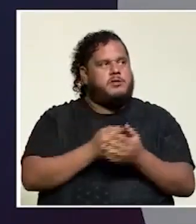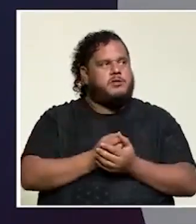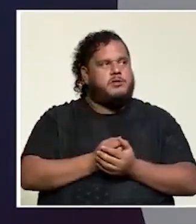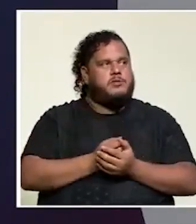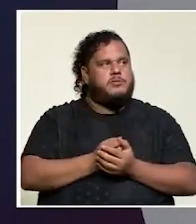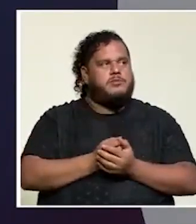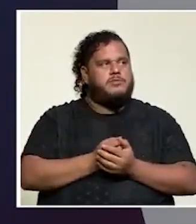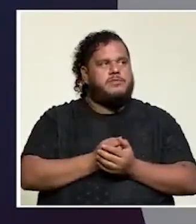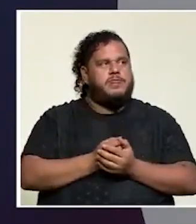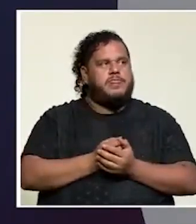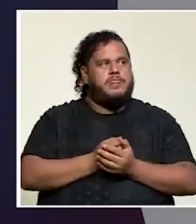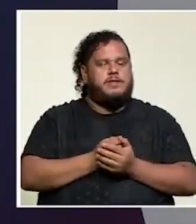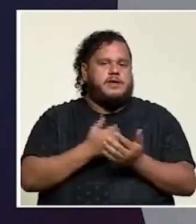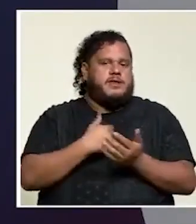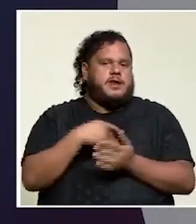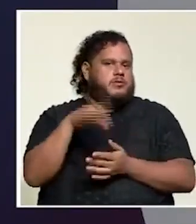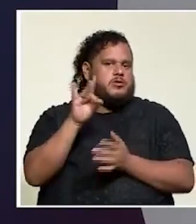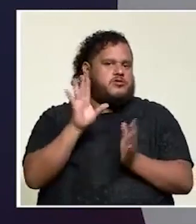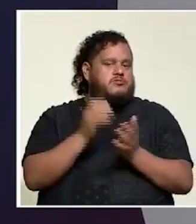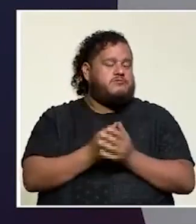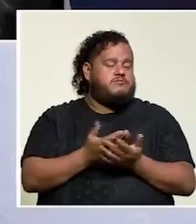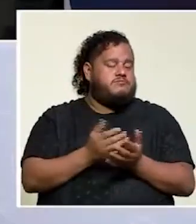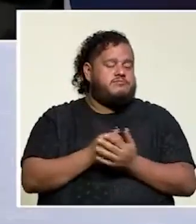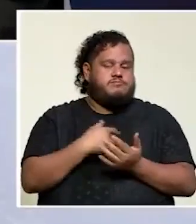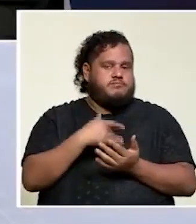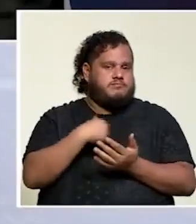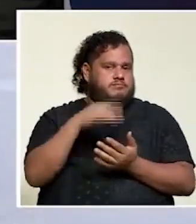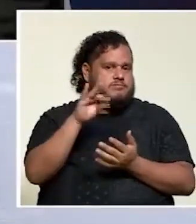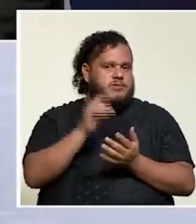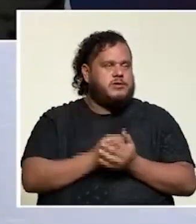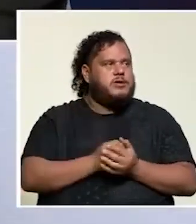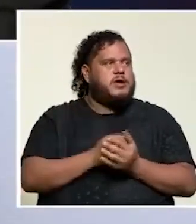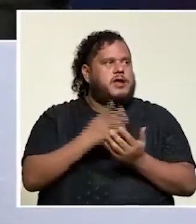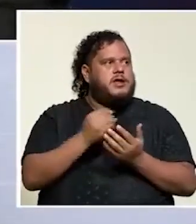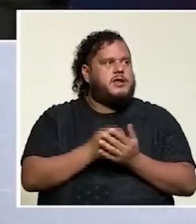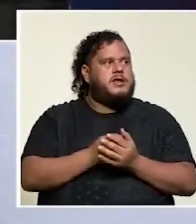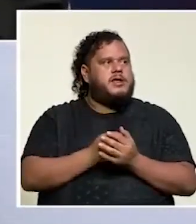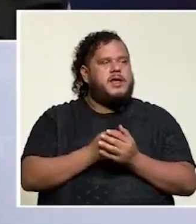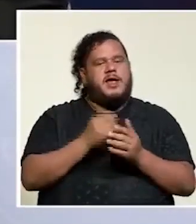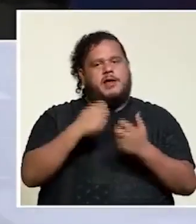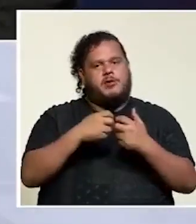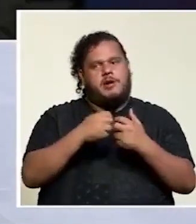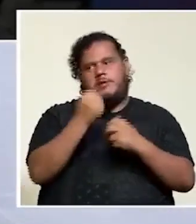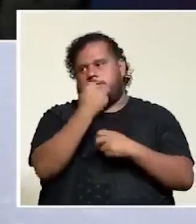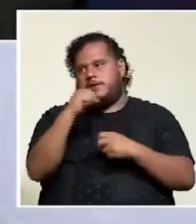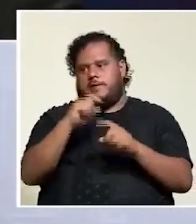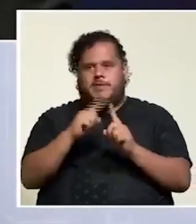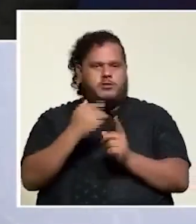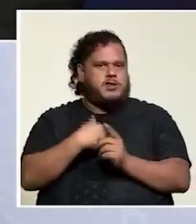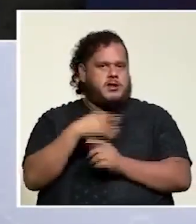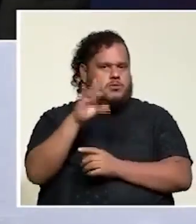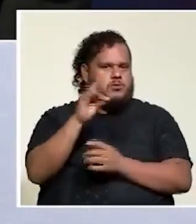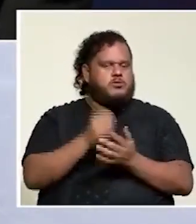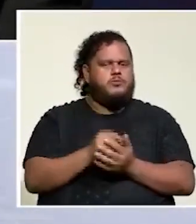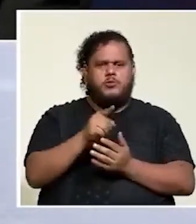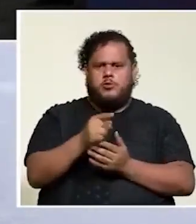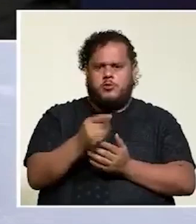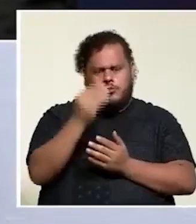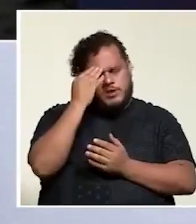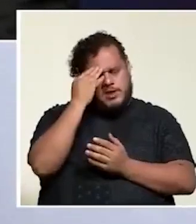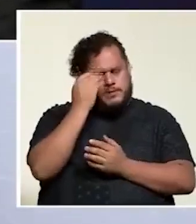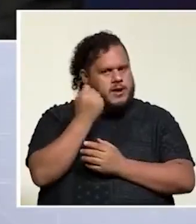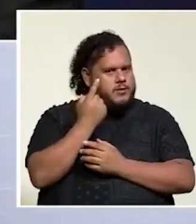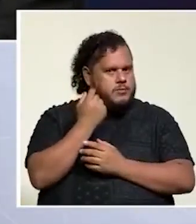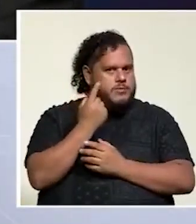unanimidad, entonces, prácticamente. Tenemos 8. Claro, y yo no sé qué va a hacer el sector sindical, Eliezer, pero tenemos 8. Usted sabrá,